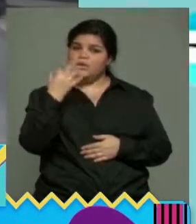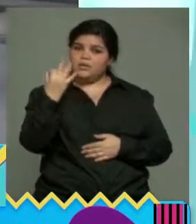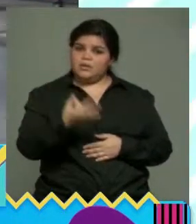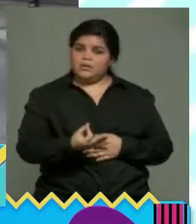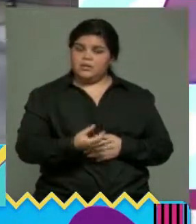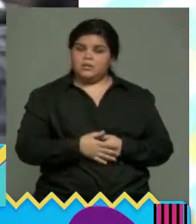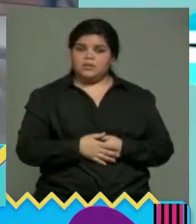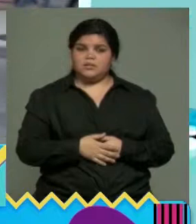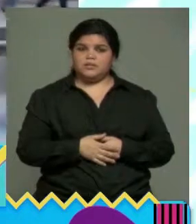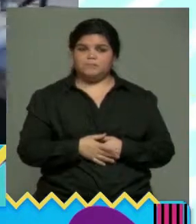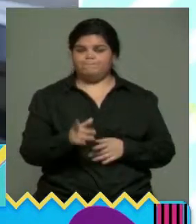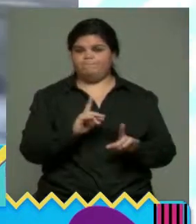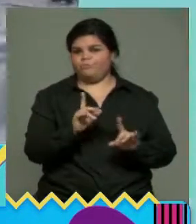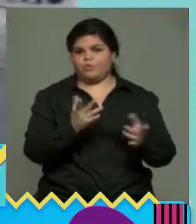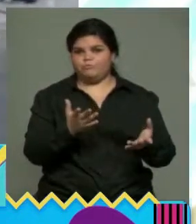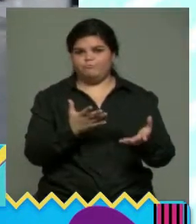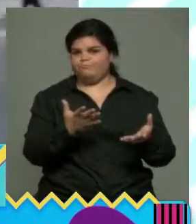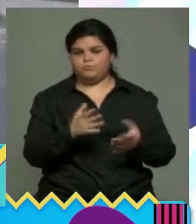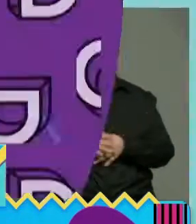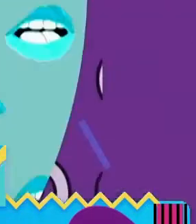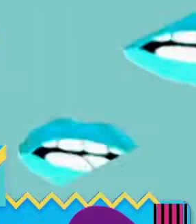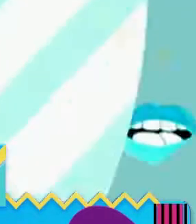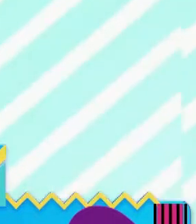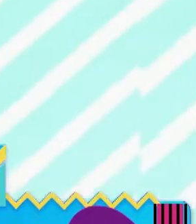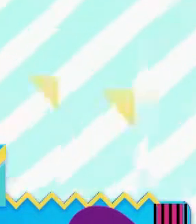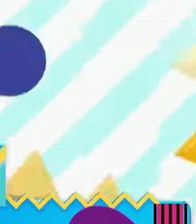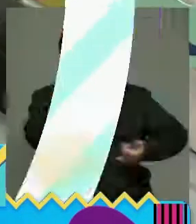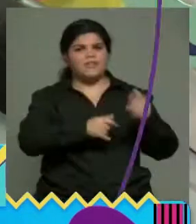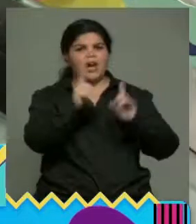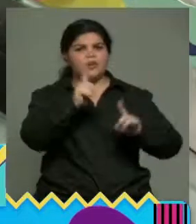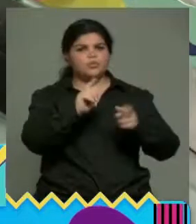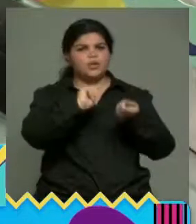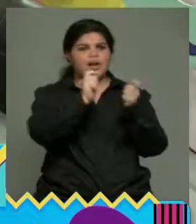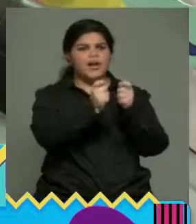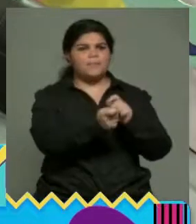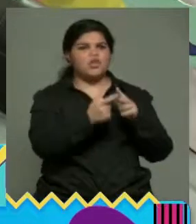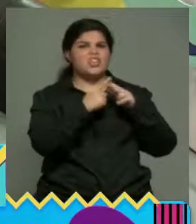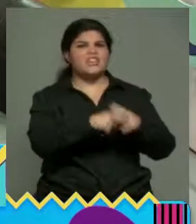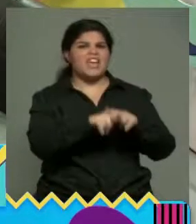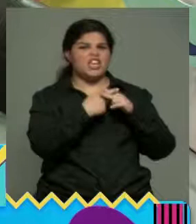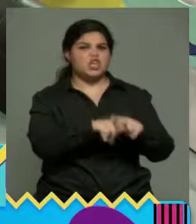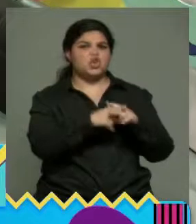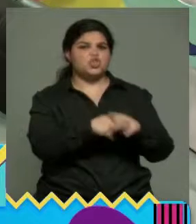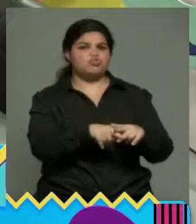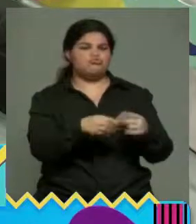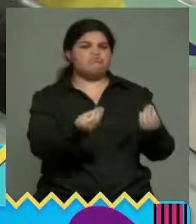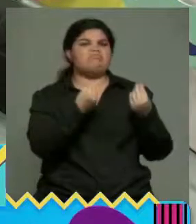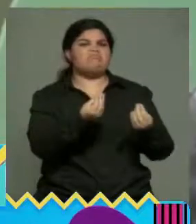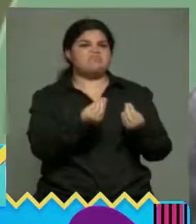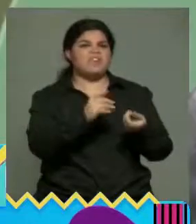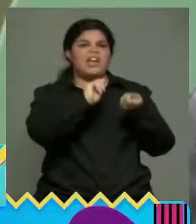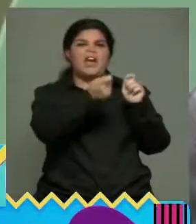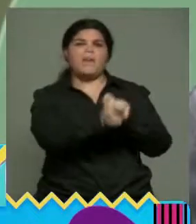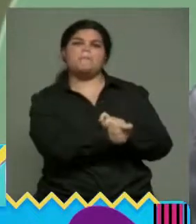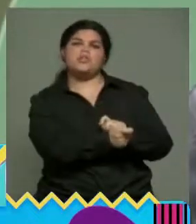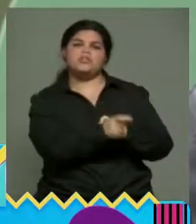no. Recién Jorge mencionaba que se pueden hacer modificaciones técnicas. ¿Cuáles son esas modificaciones técnicas? Sí, modificaciones técnicas